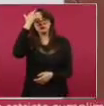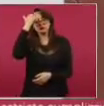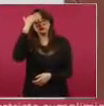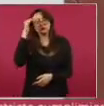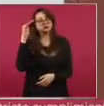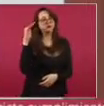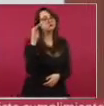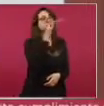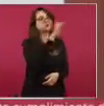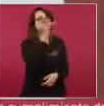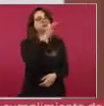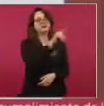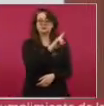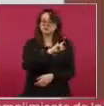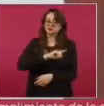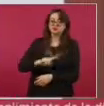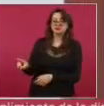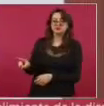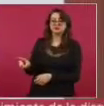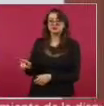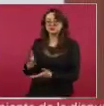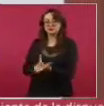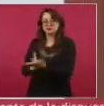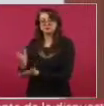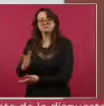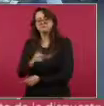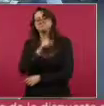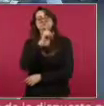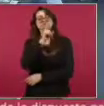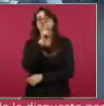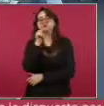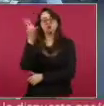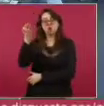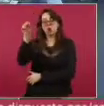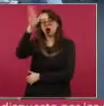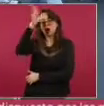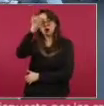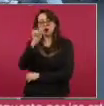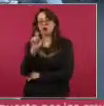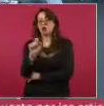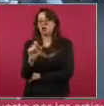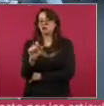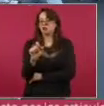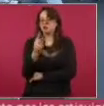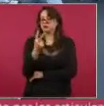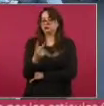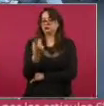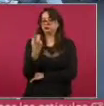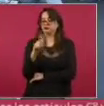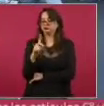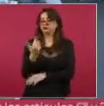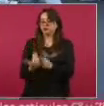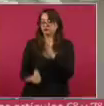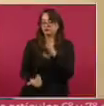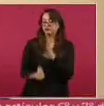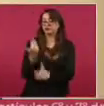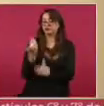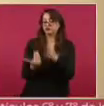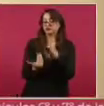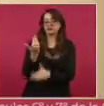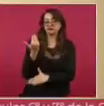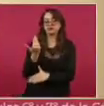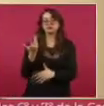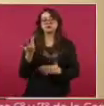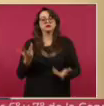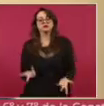solicitado por los dirigentes obreros. El 22 de diciembre por la mañana informaron los empresarios a Díaz que